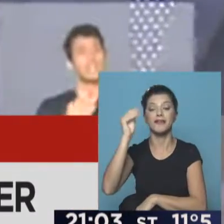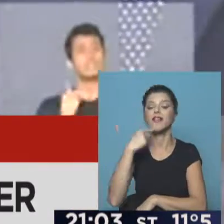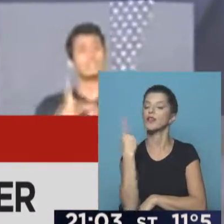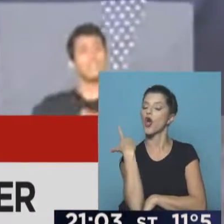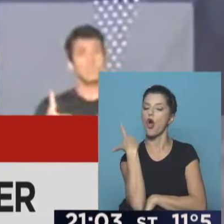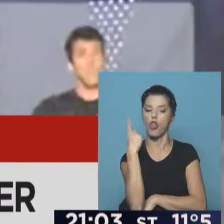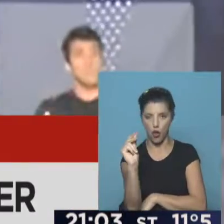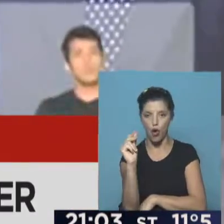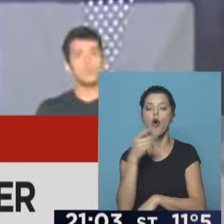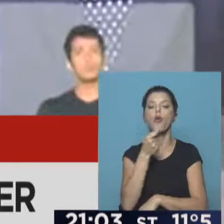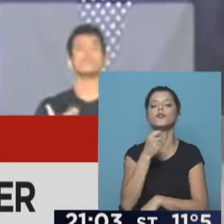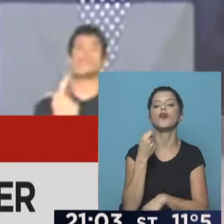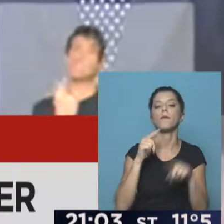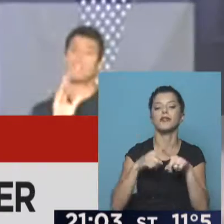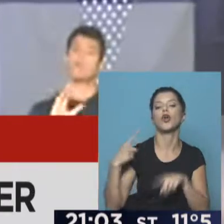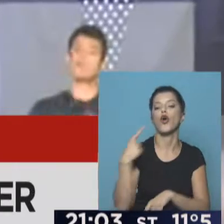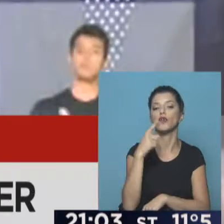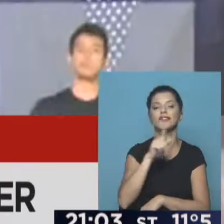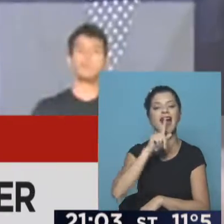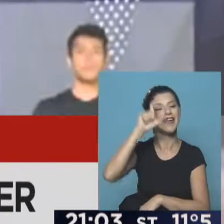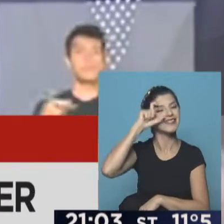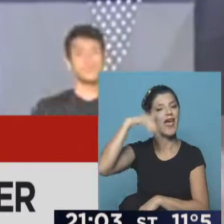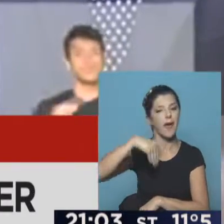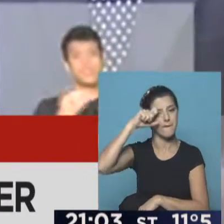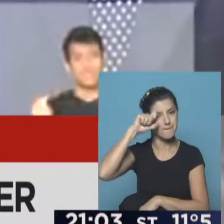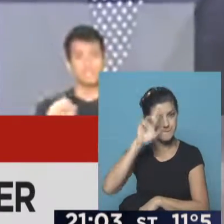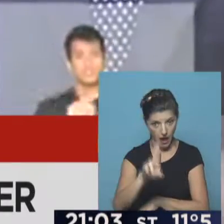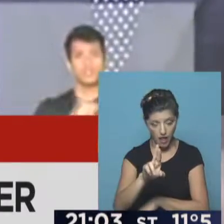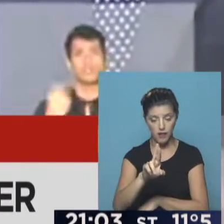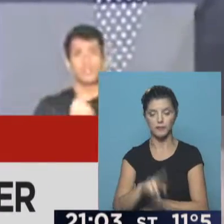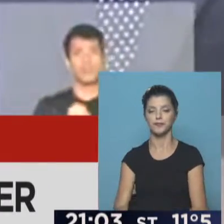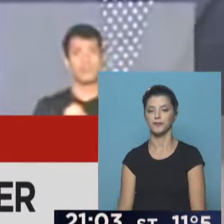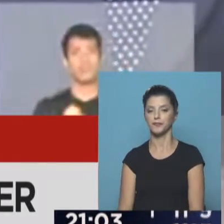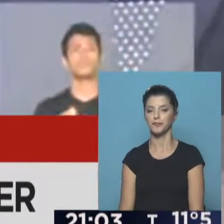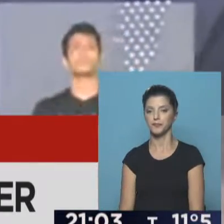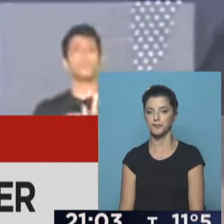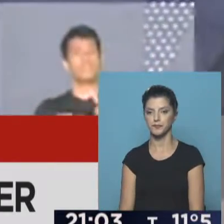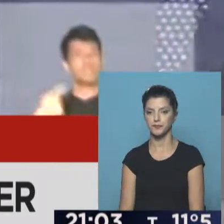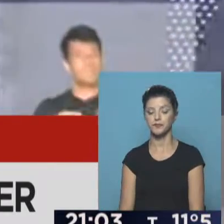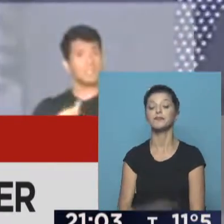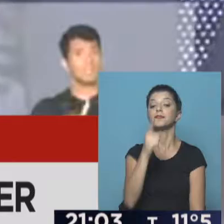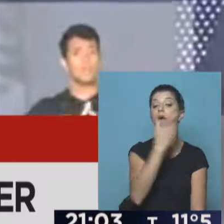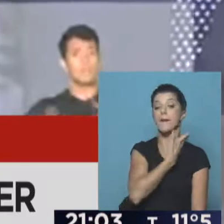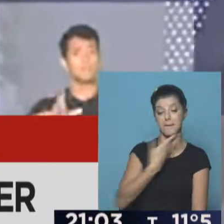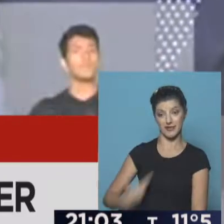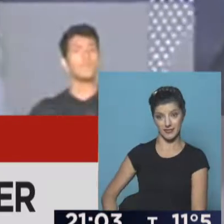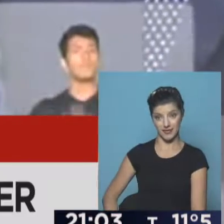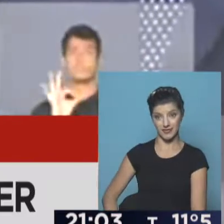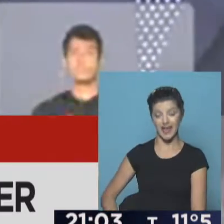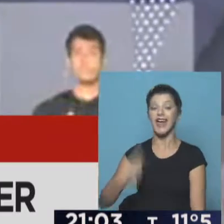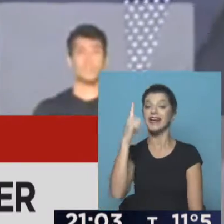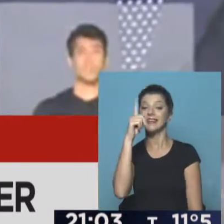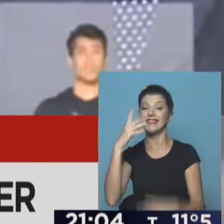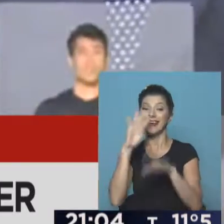la acusación contra el presidente Michel Temer y no habrá juicio político contra él. Al mandatario le alcanzó con que 172